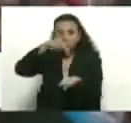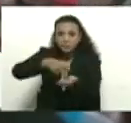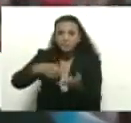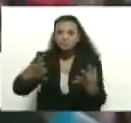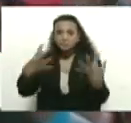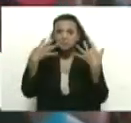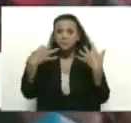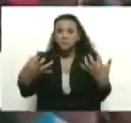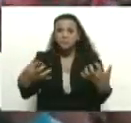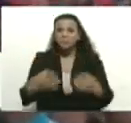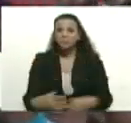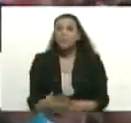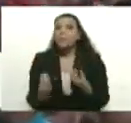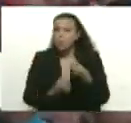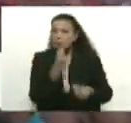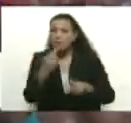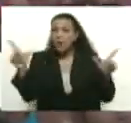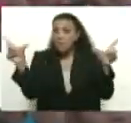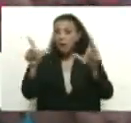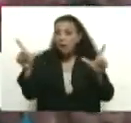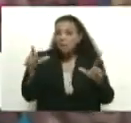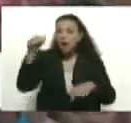Vamos a tener que hacer el mazo aquí en La Vega, ¿verdad?